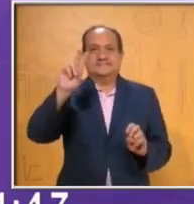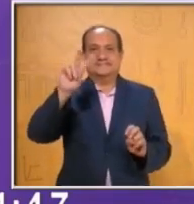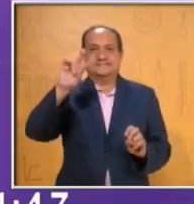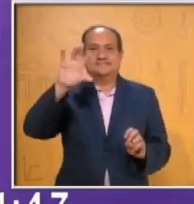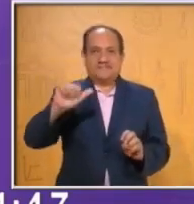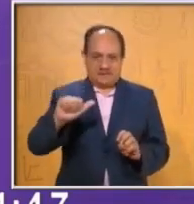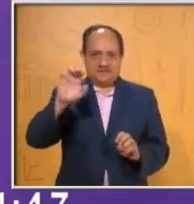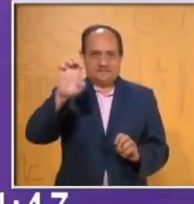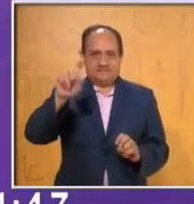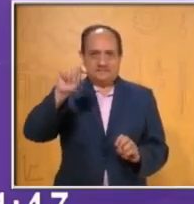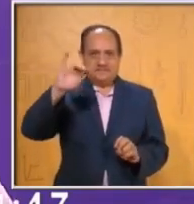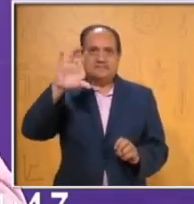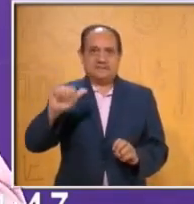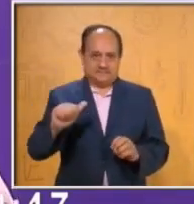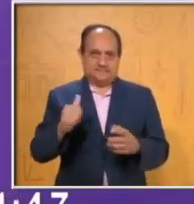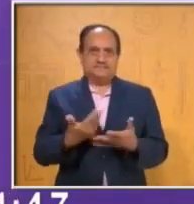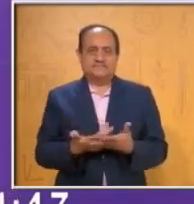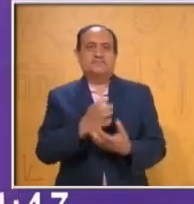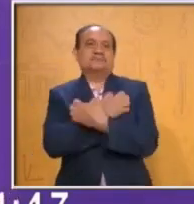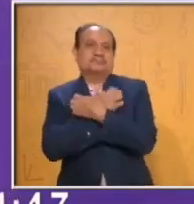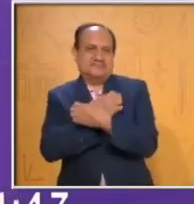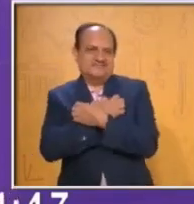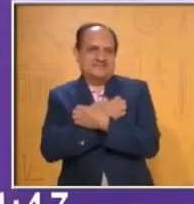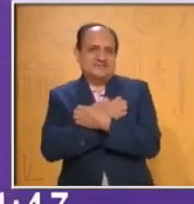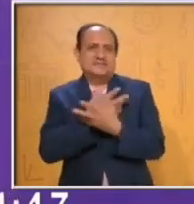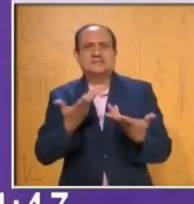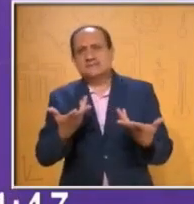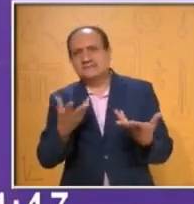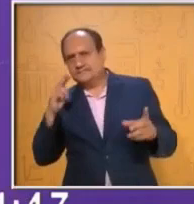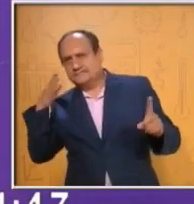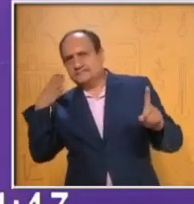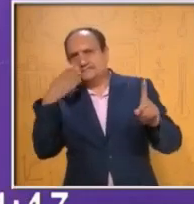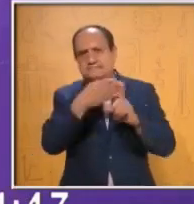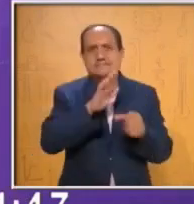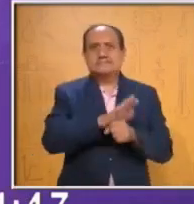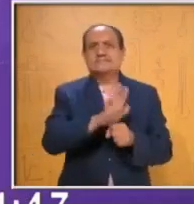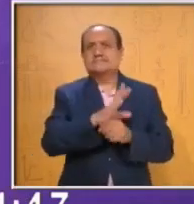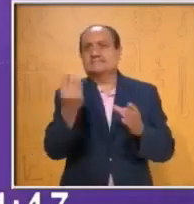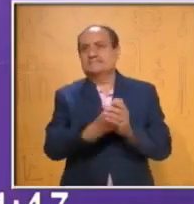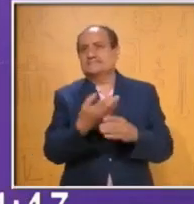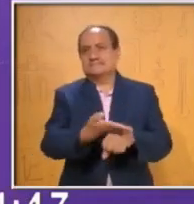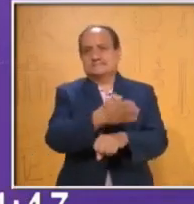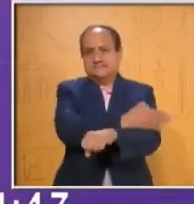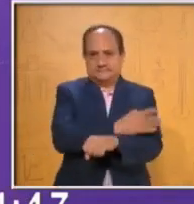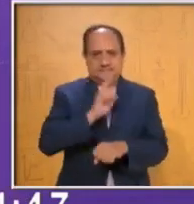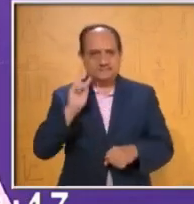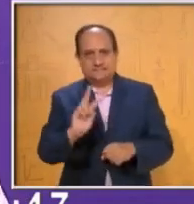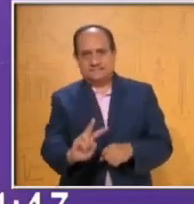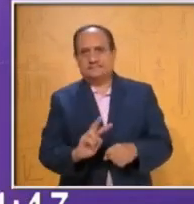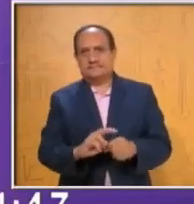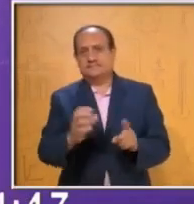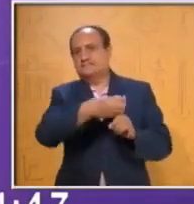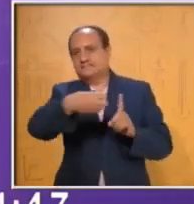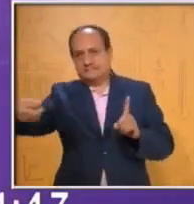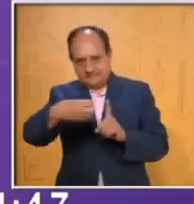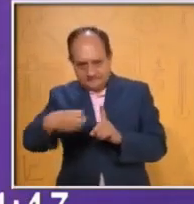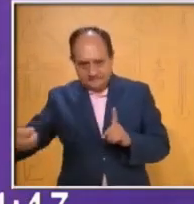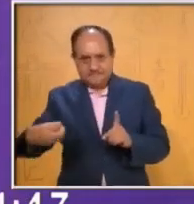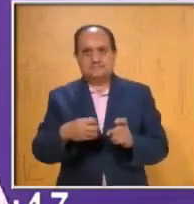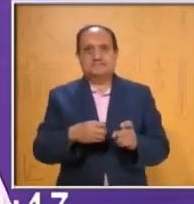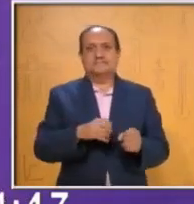cívica y ética. ¿Qué vamos a retomar de las clases anteriores? La